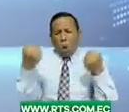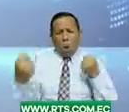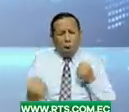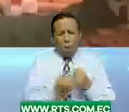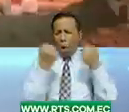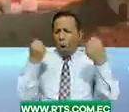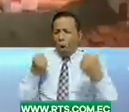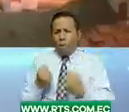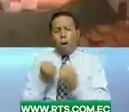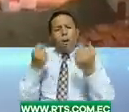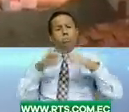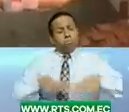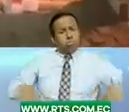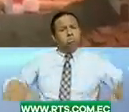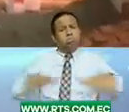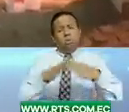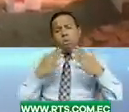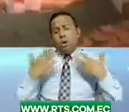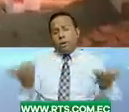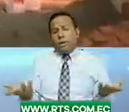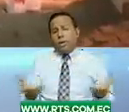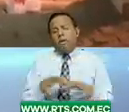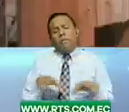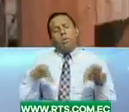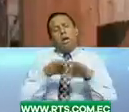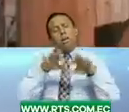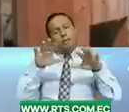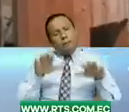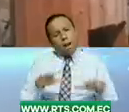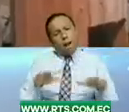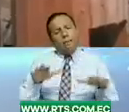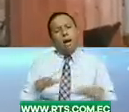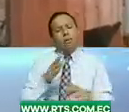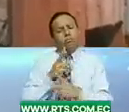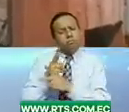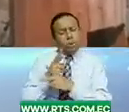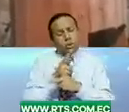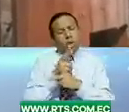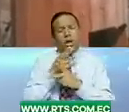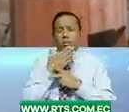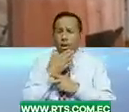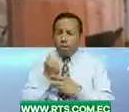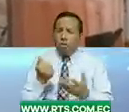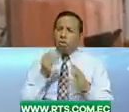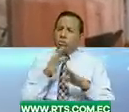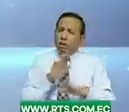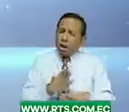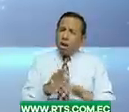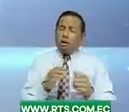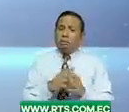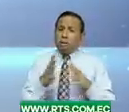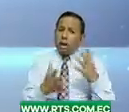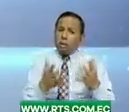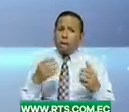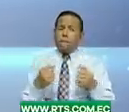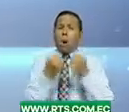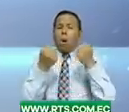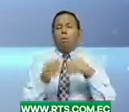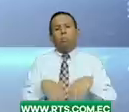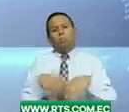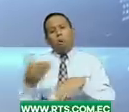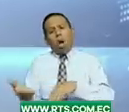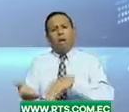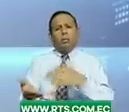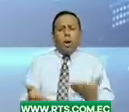den este tipo de hechos, que le puede costar la vida a distintas personas que precisamente conducen por las vías de Guayaquil. Bien, ese es el informe